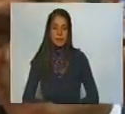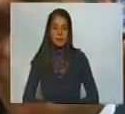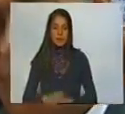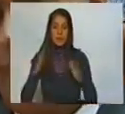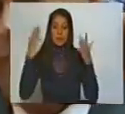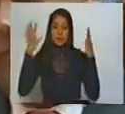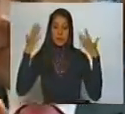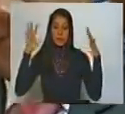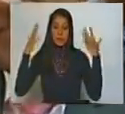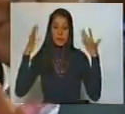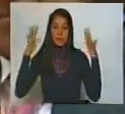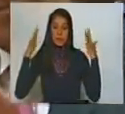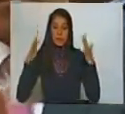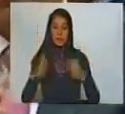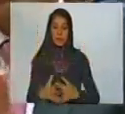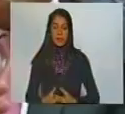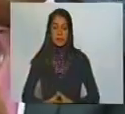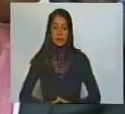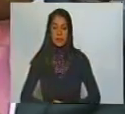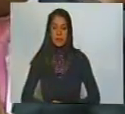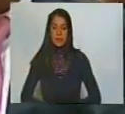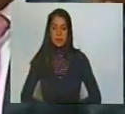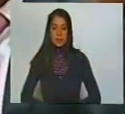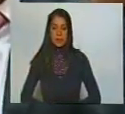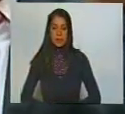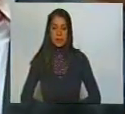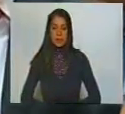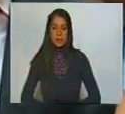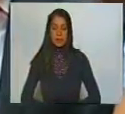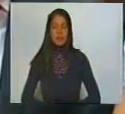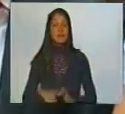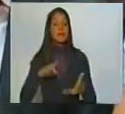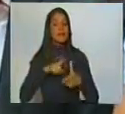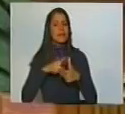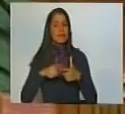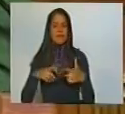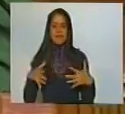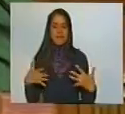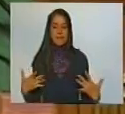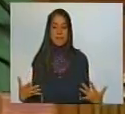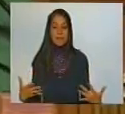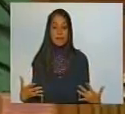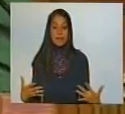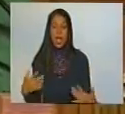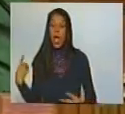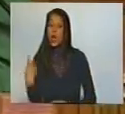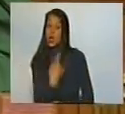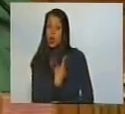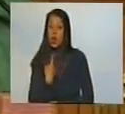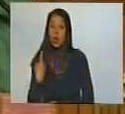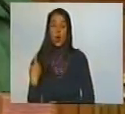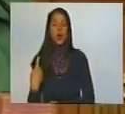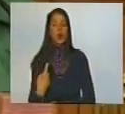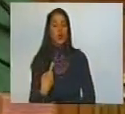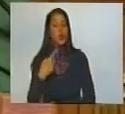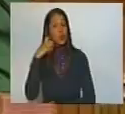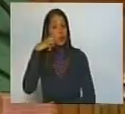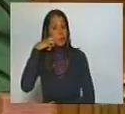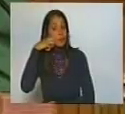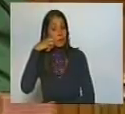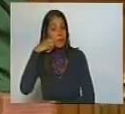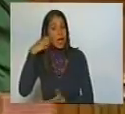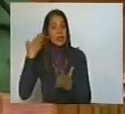Es decir, nosotros podemos dar